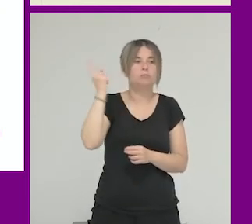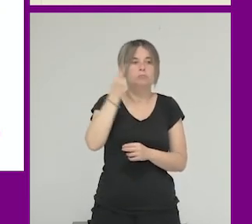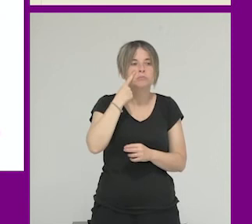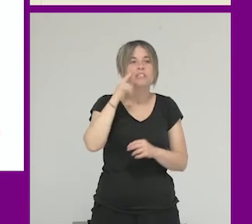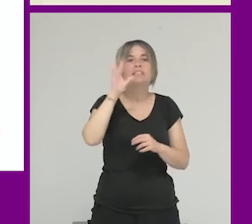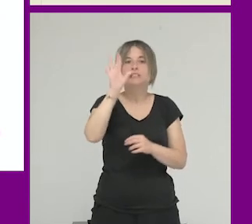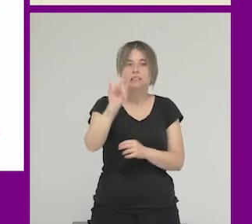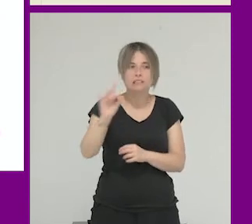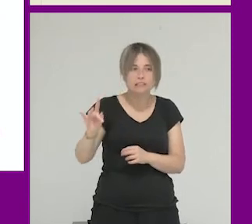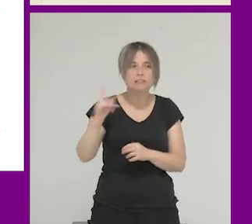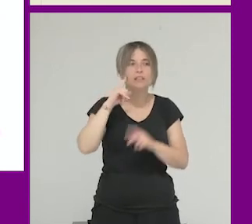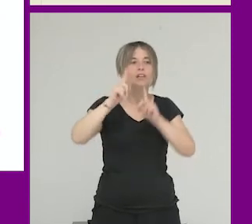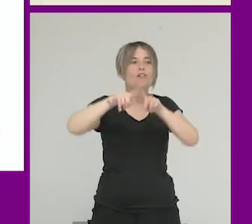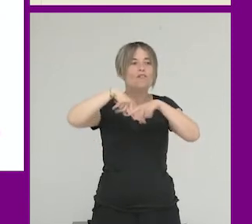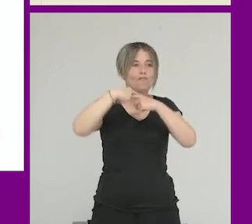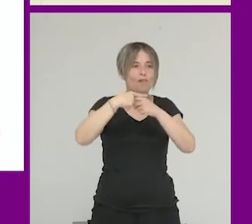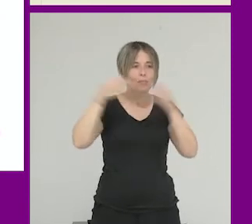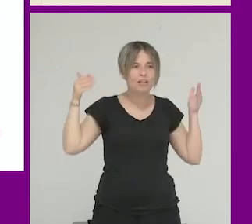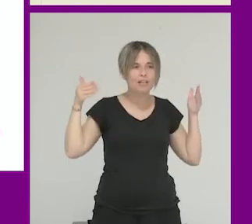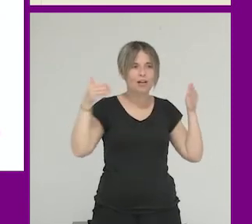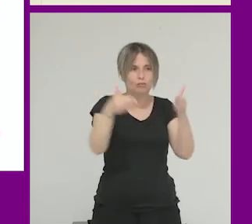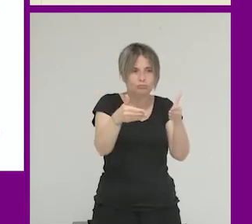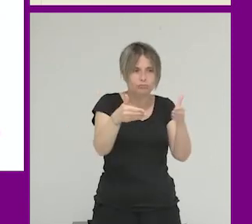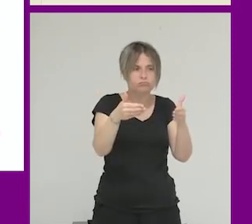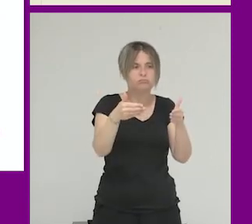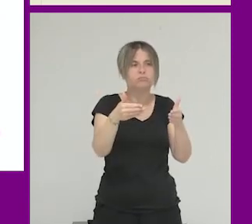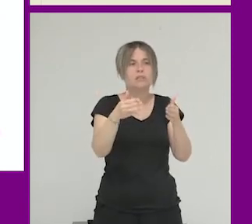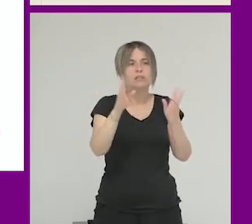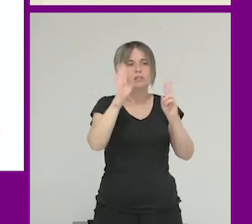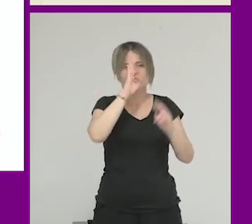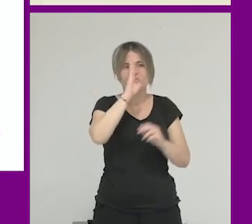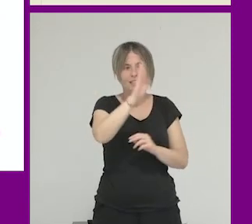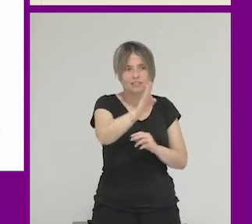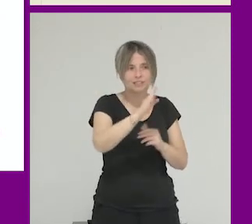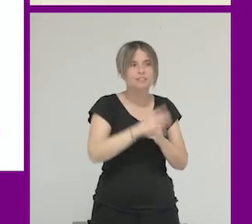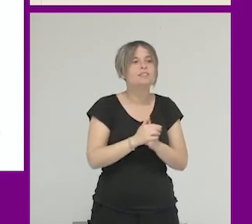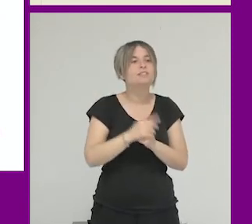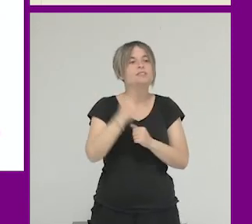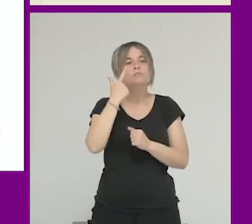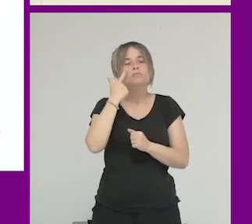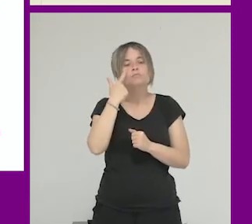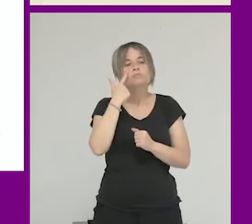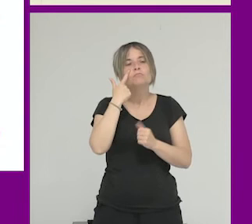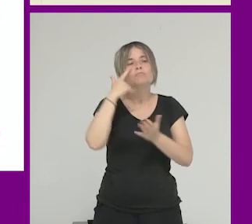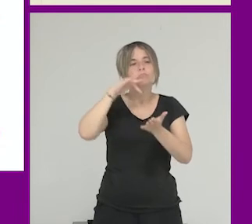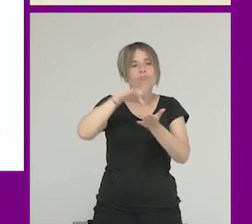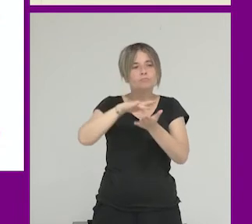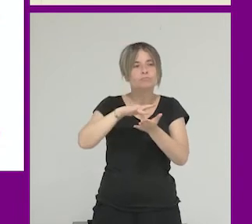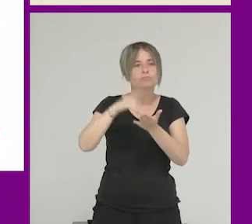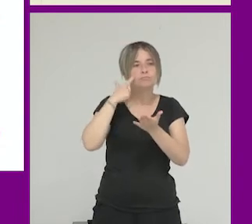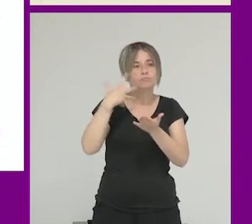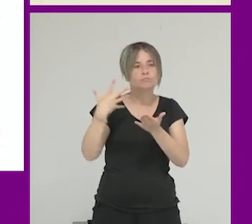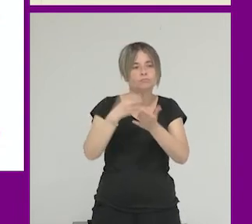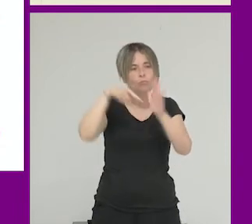egiten duela da, familia nuklearren eredu ziziz heterosexuala sendotzen eta sakontzen duela